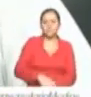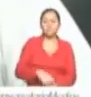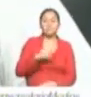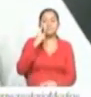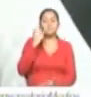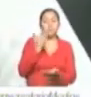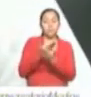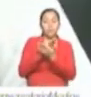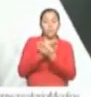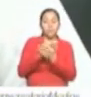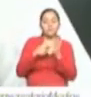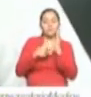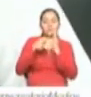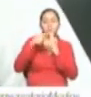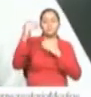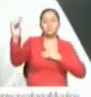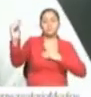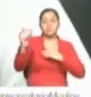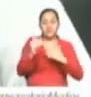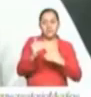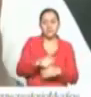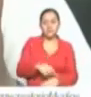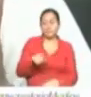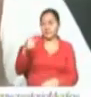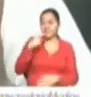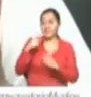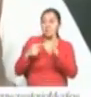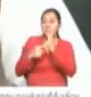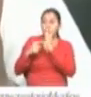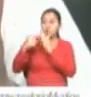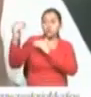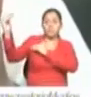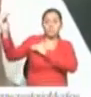están proponiendo bajar impuestos, bajar el costo de